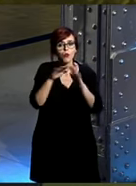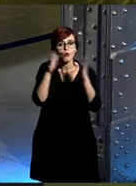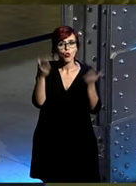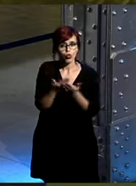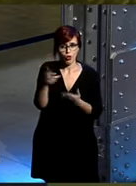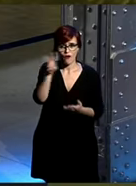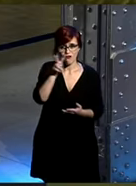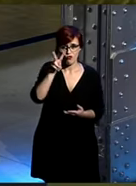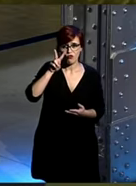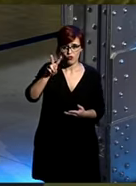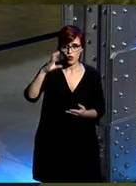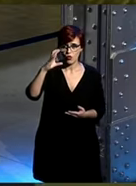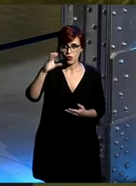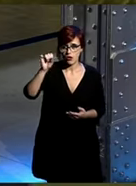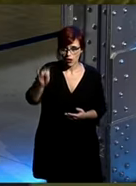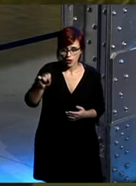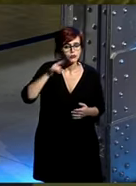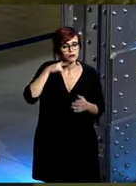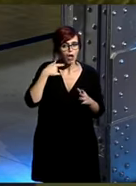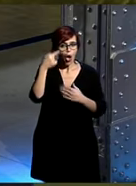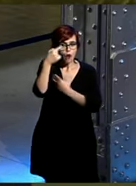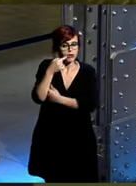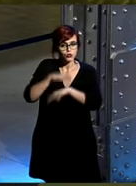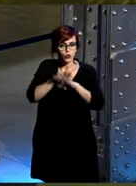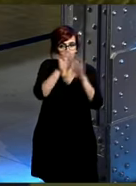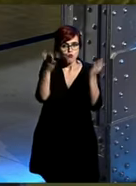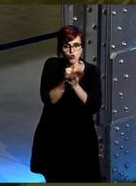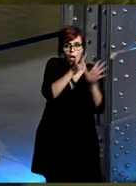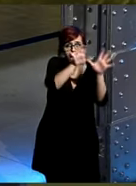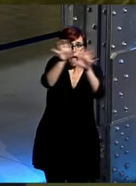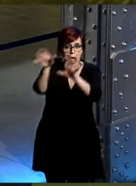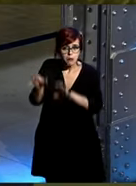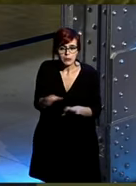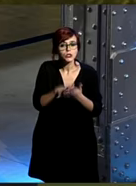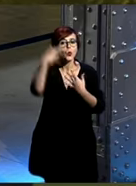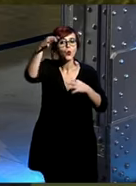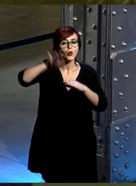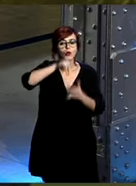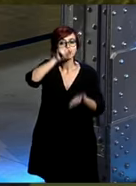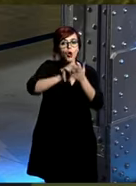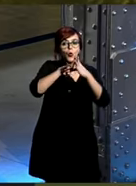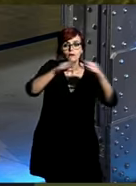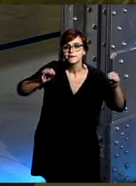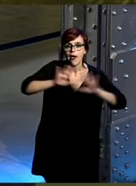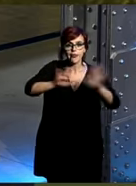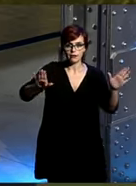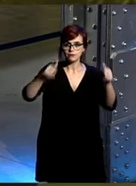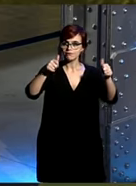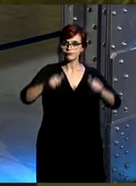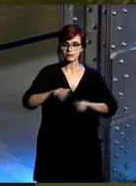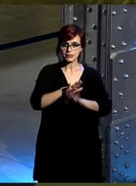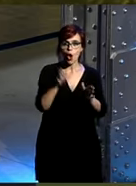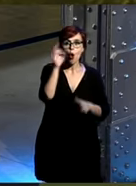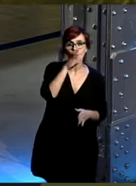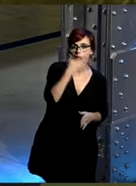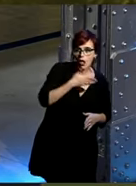te obliga a aprender en todo momento y en todo lugar. No aprendes solo en un espacio y un tiempo que se llama universidad o se llama colegio.